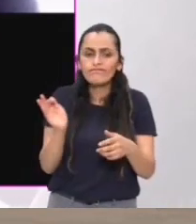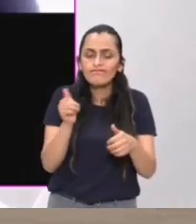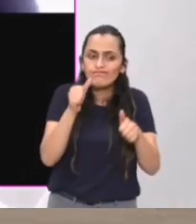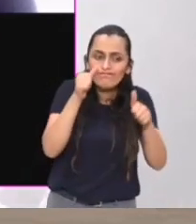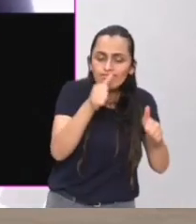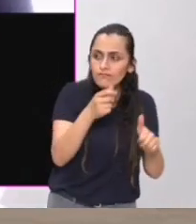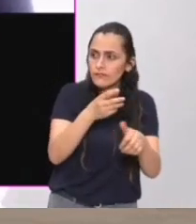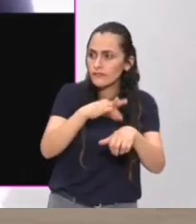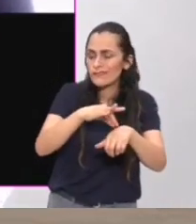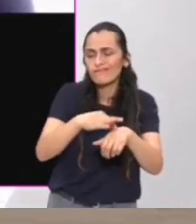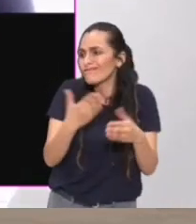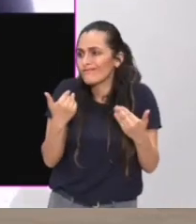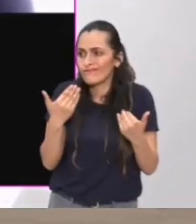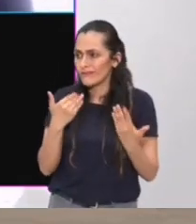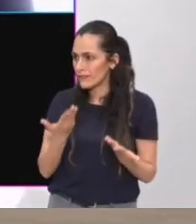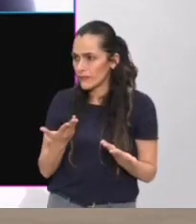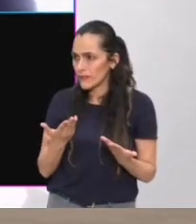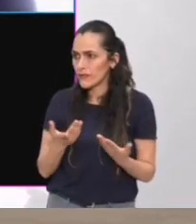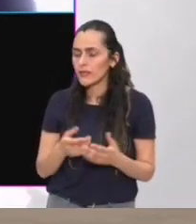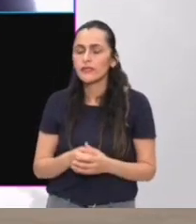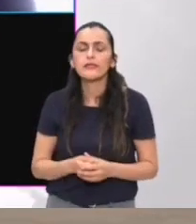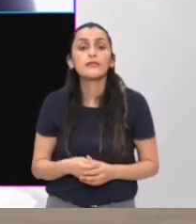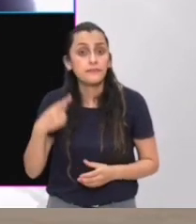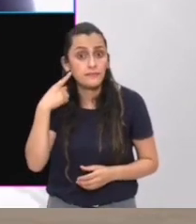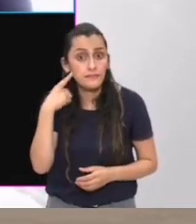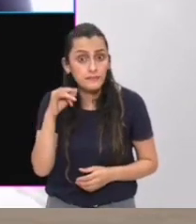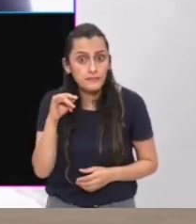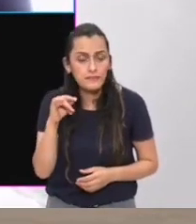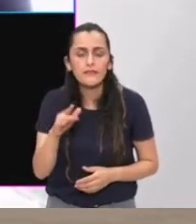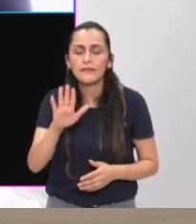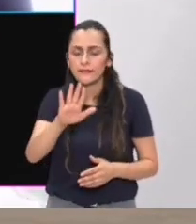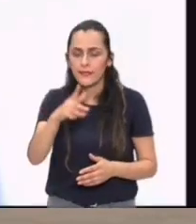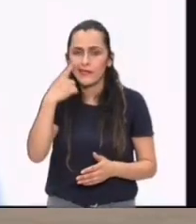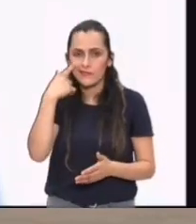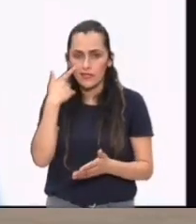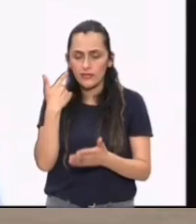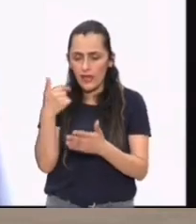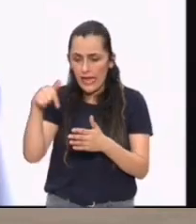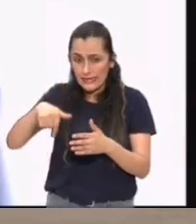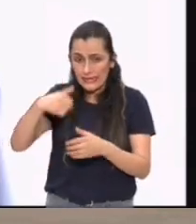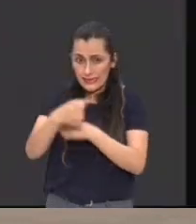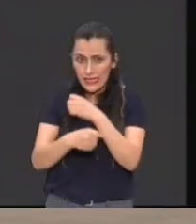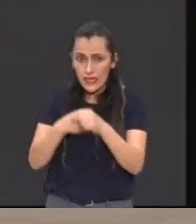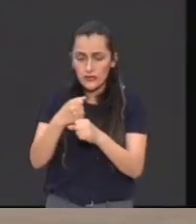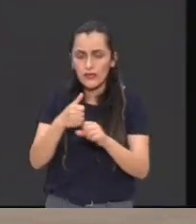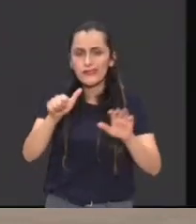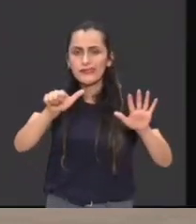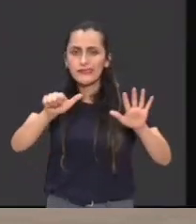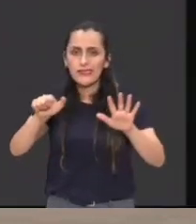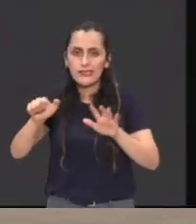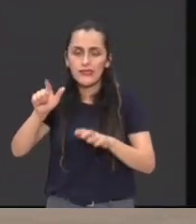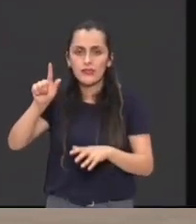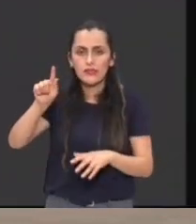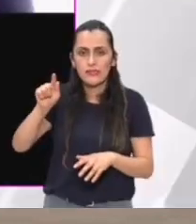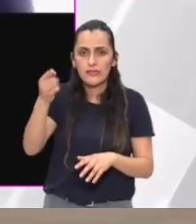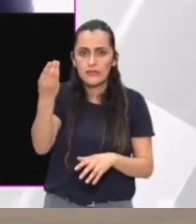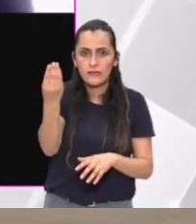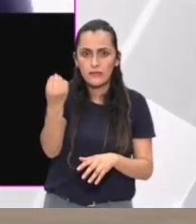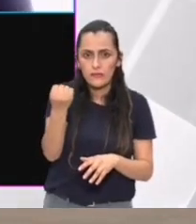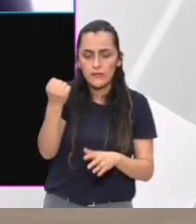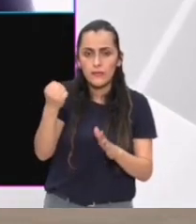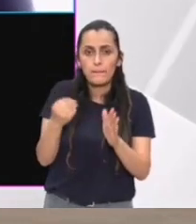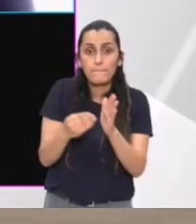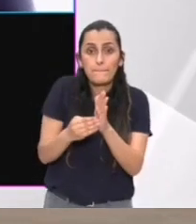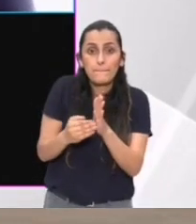Este año se presupuestaron, ¿sí me escucha, verdad? Sí. Perdón. Este año se presupuestaron 679 mil millones